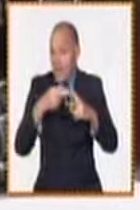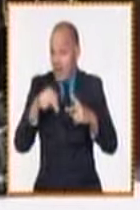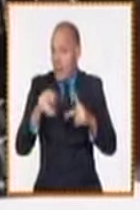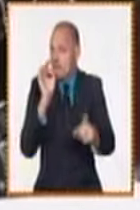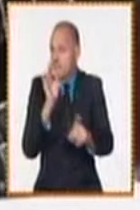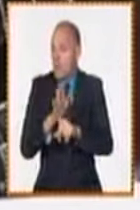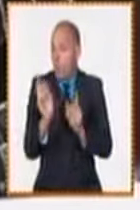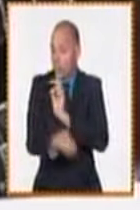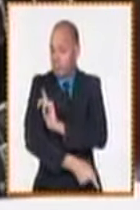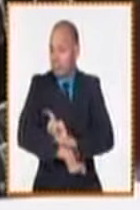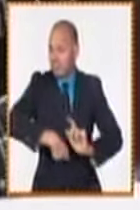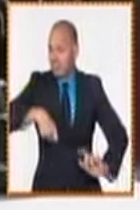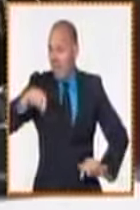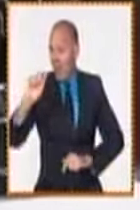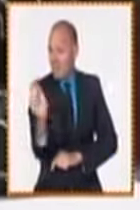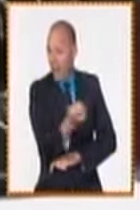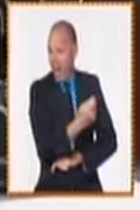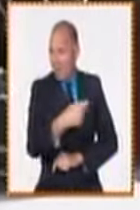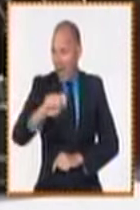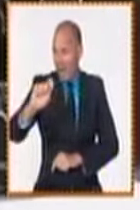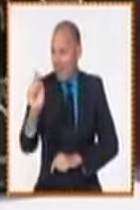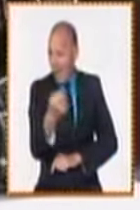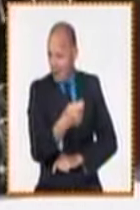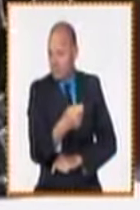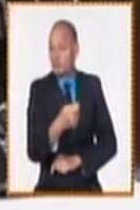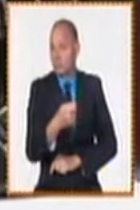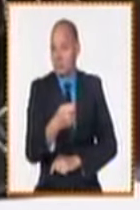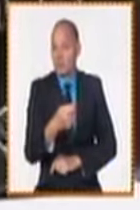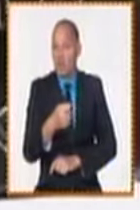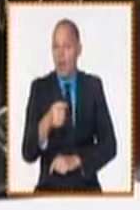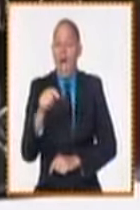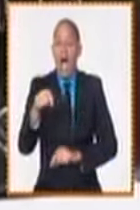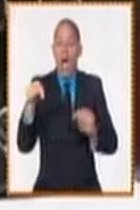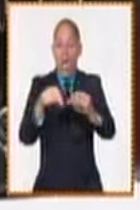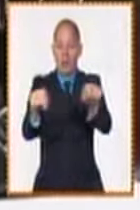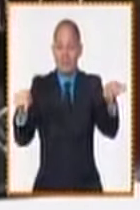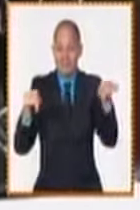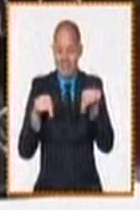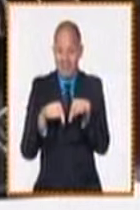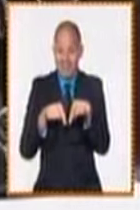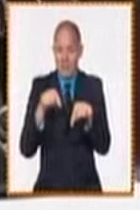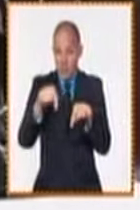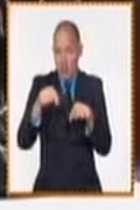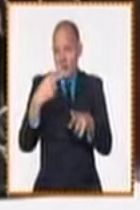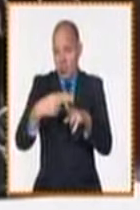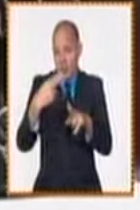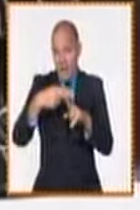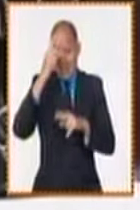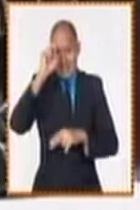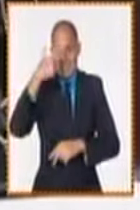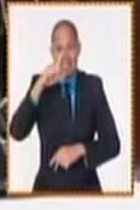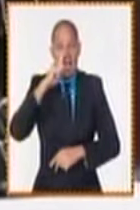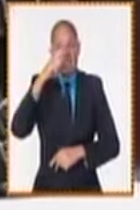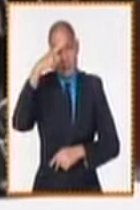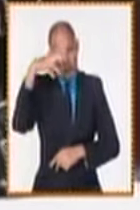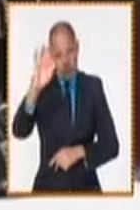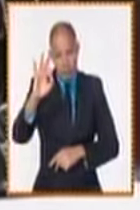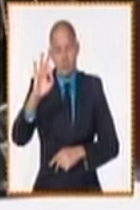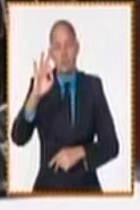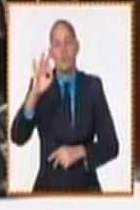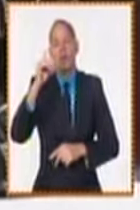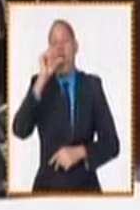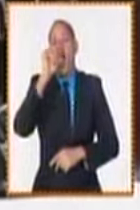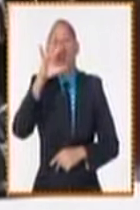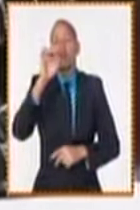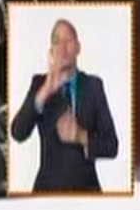limpio en la plaza, una de las plazas de la ciudad, en la plaza de Santo Domingo. Es famoso como al salir la